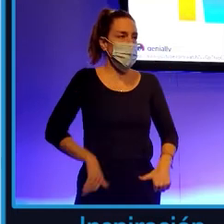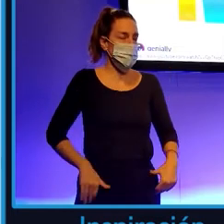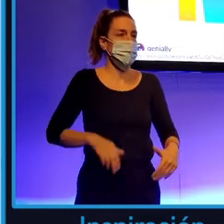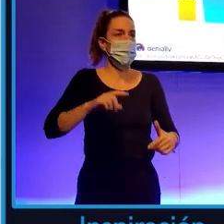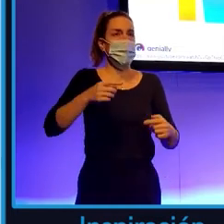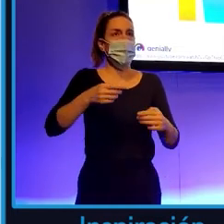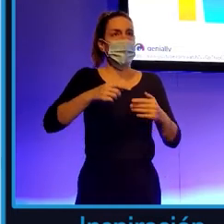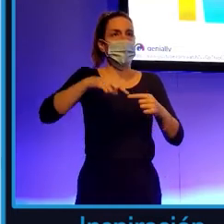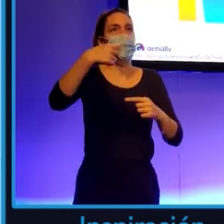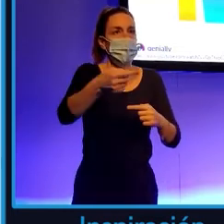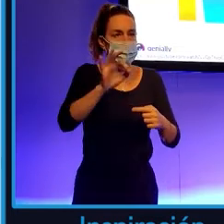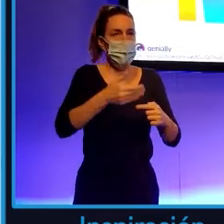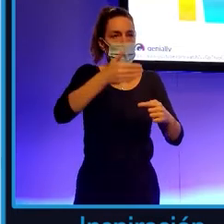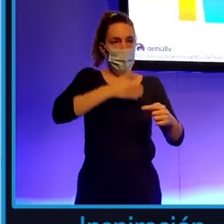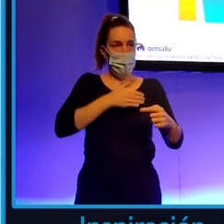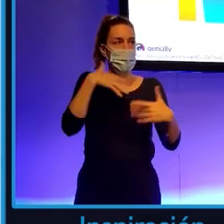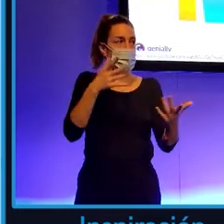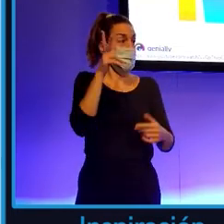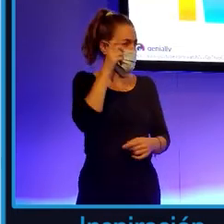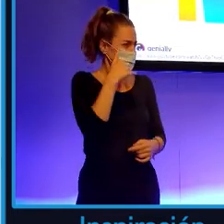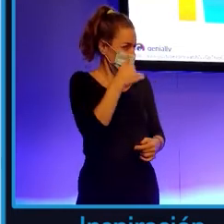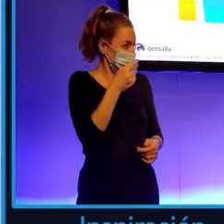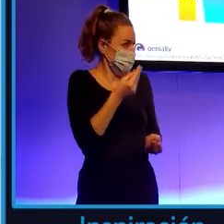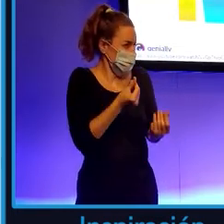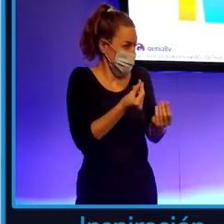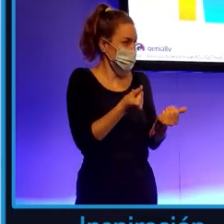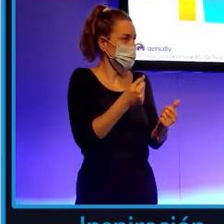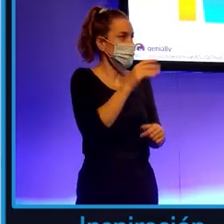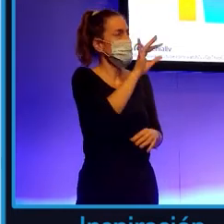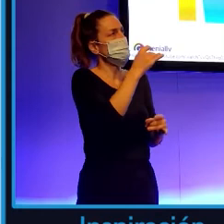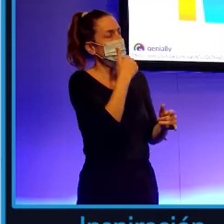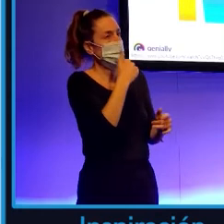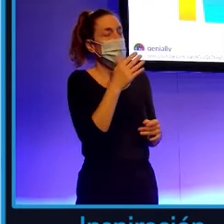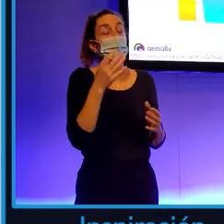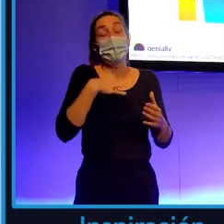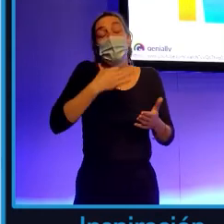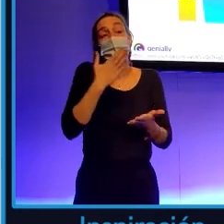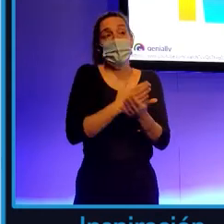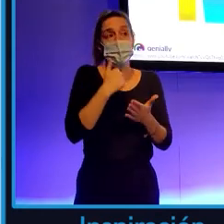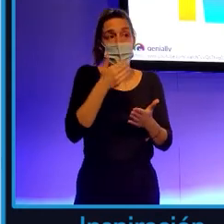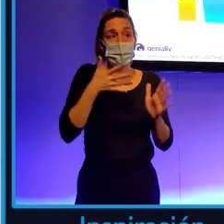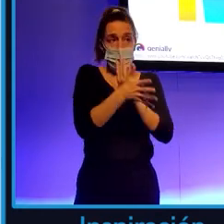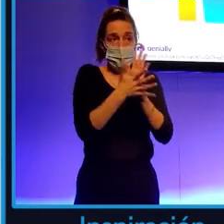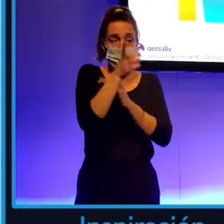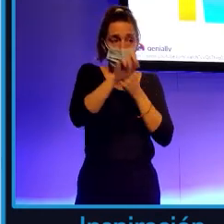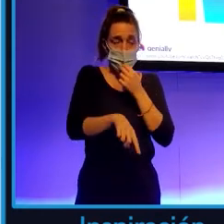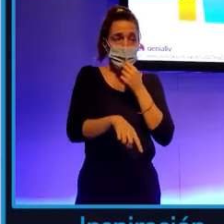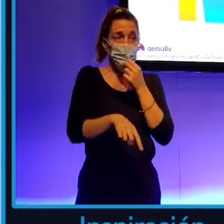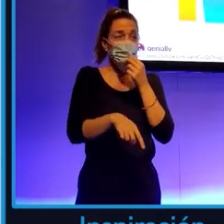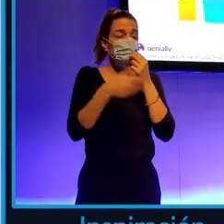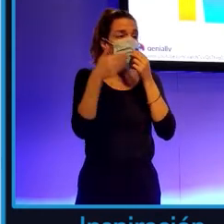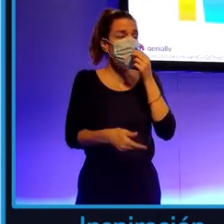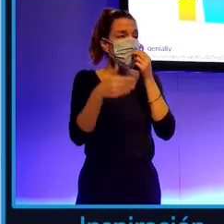lo han escuchado vale a lo mejor también en clase lo han explicado lo importante aquí es analizar